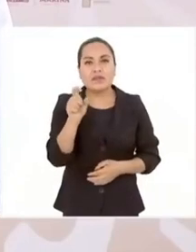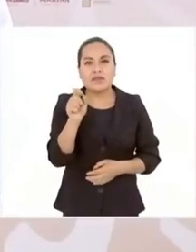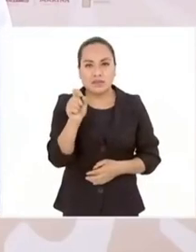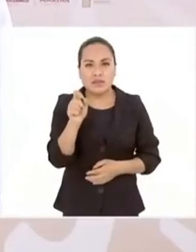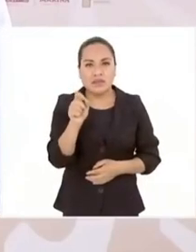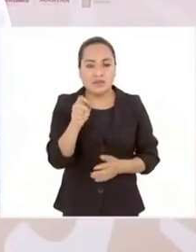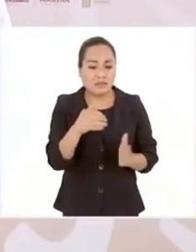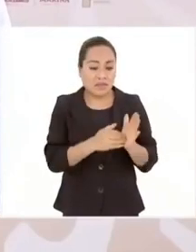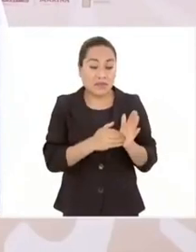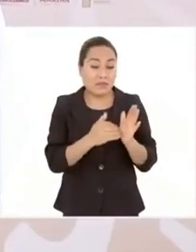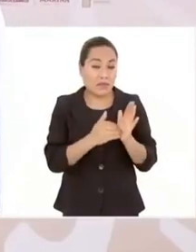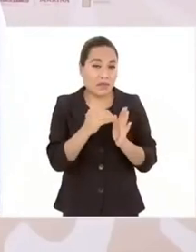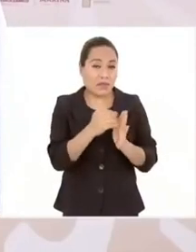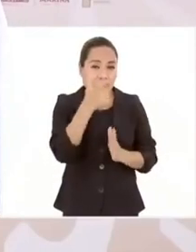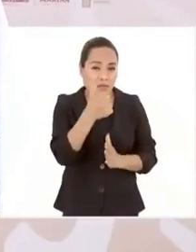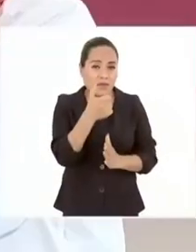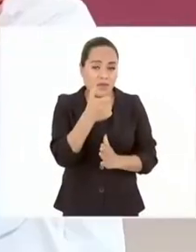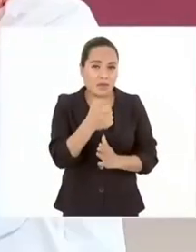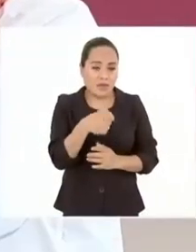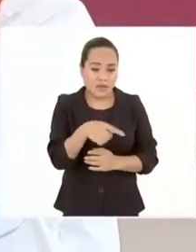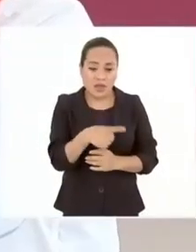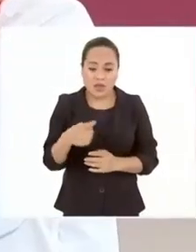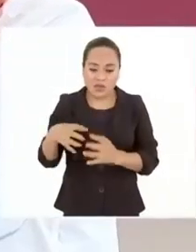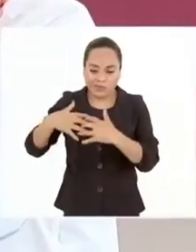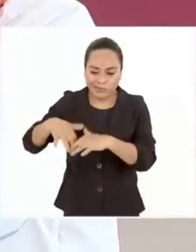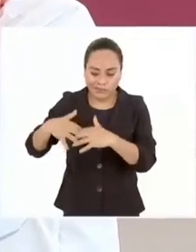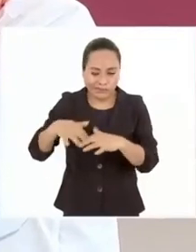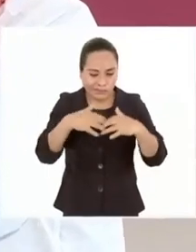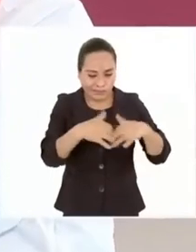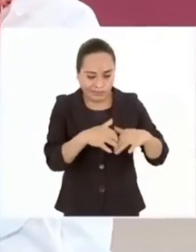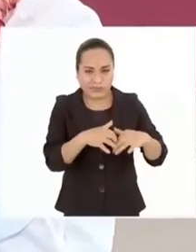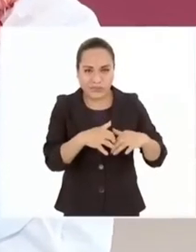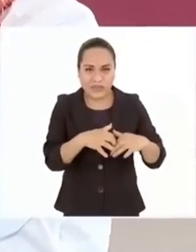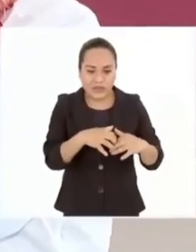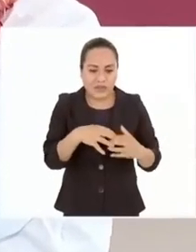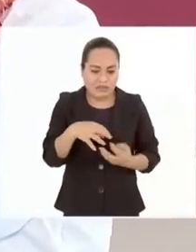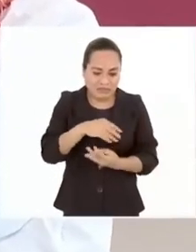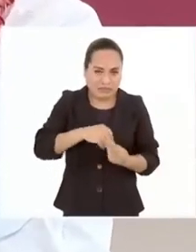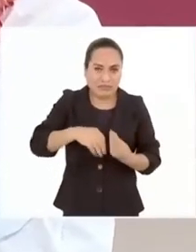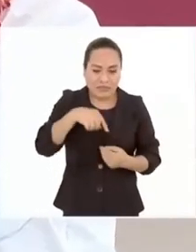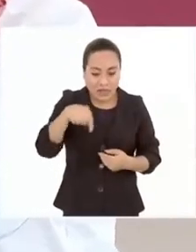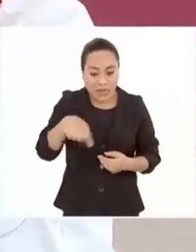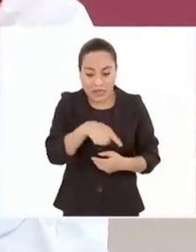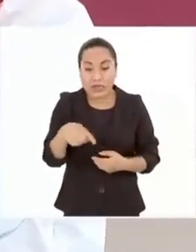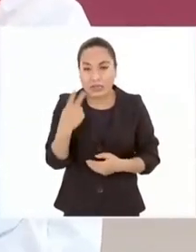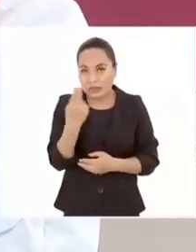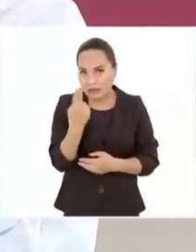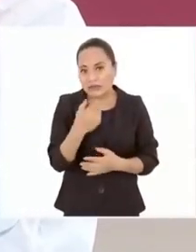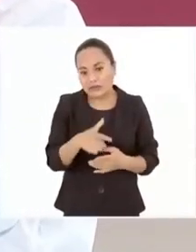120 mil millones en las dos plantas. Eso va a